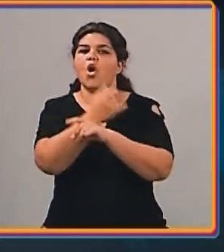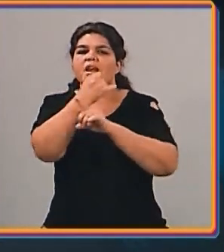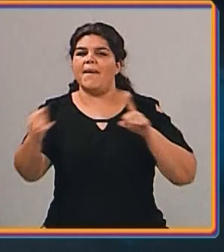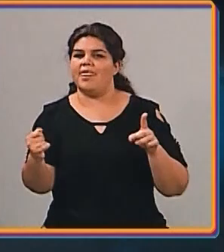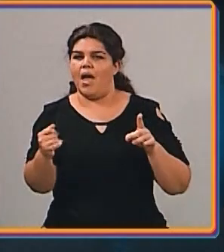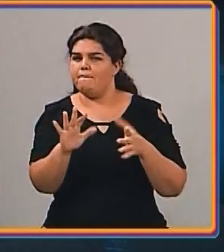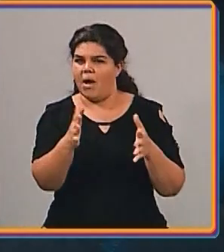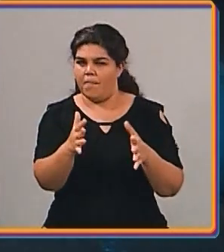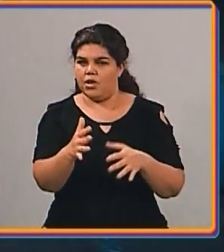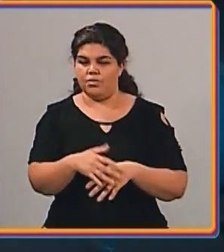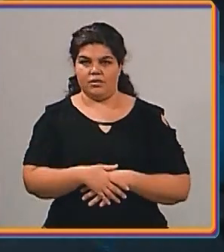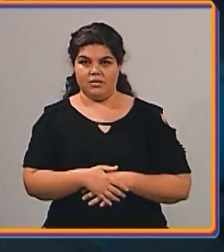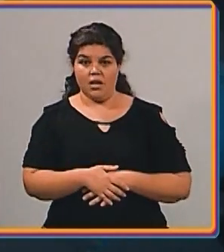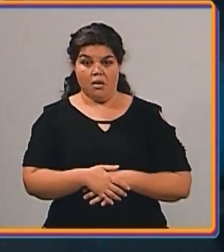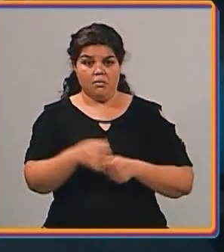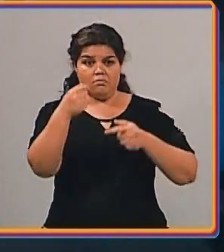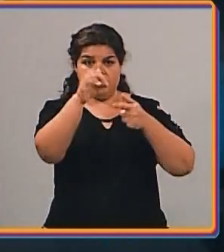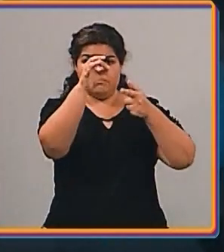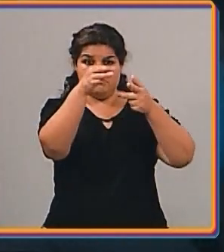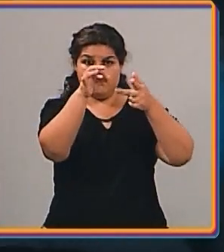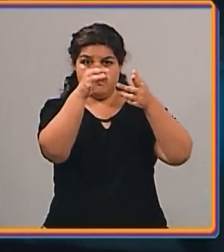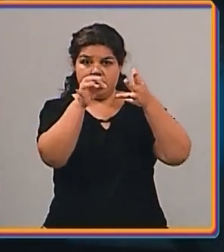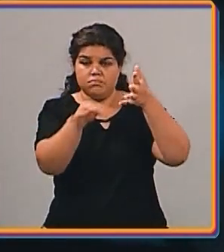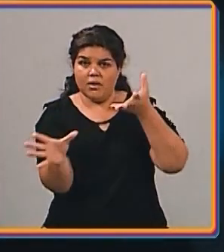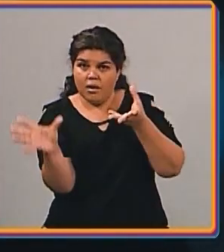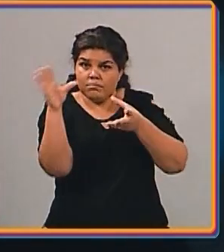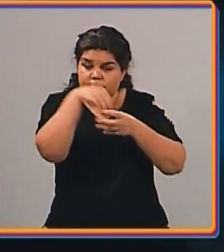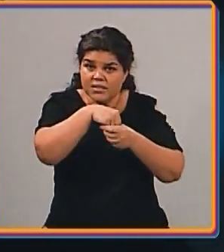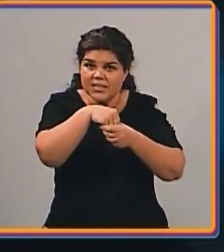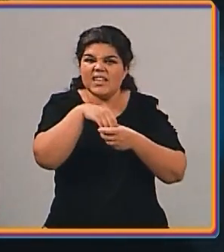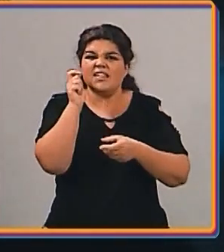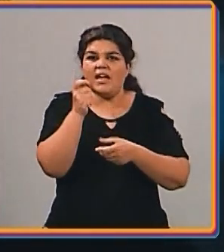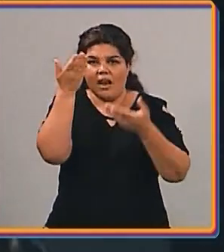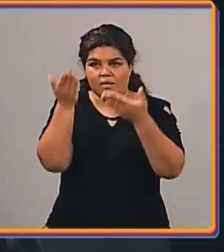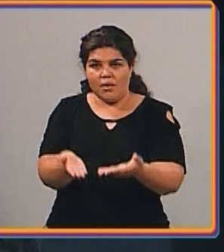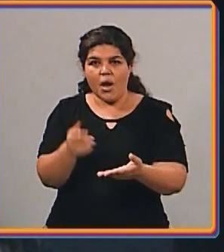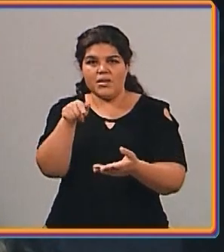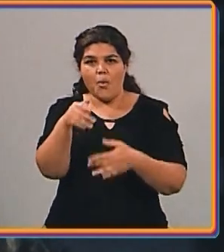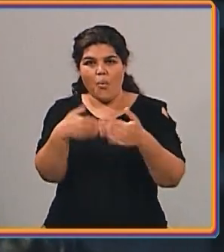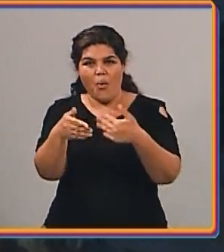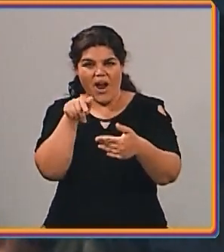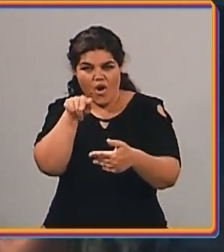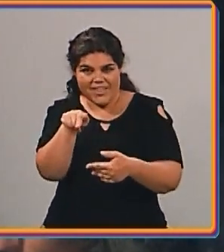Un juego que toma todas estas características y las implementa es Carcassonne.